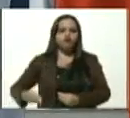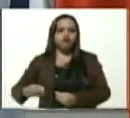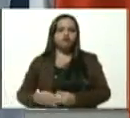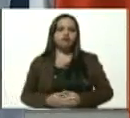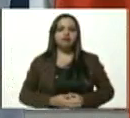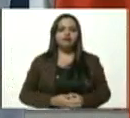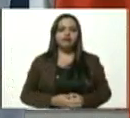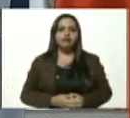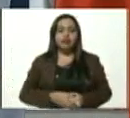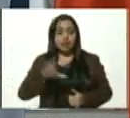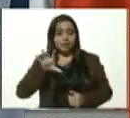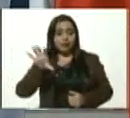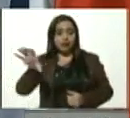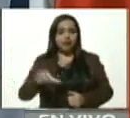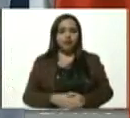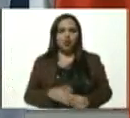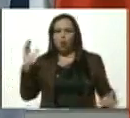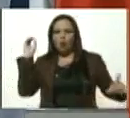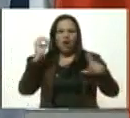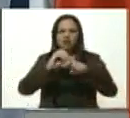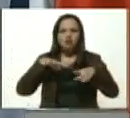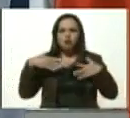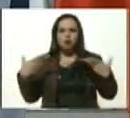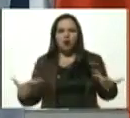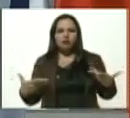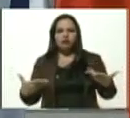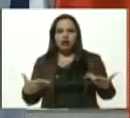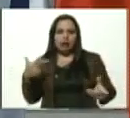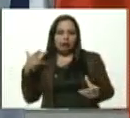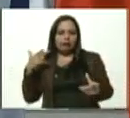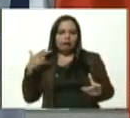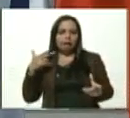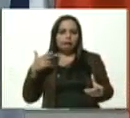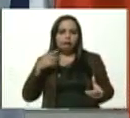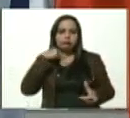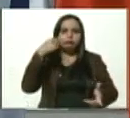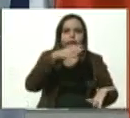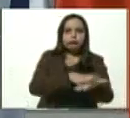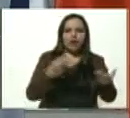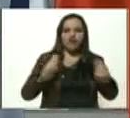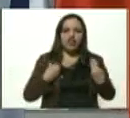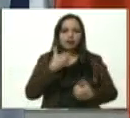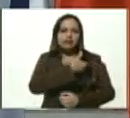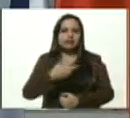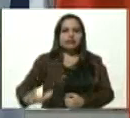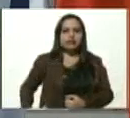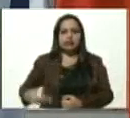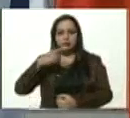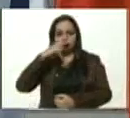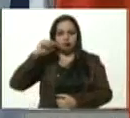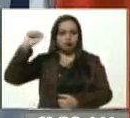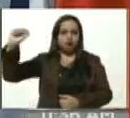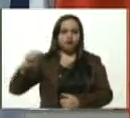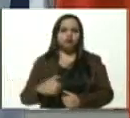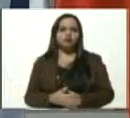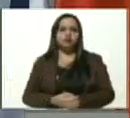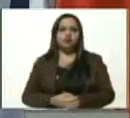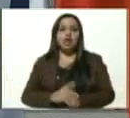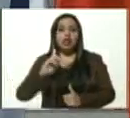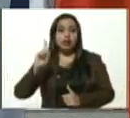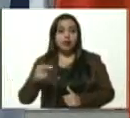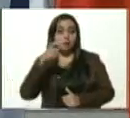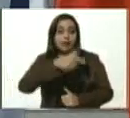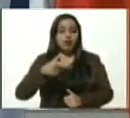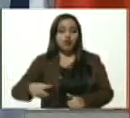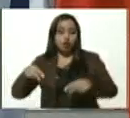y militar del país, con el objetivo de atentar contra la vida del presidente de la República y de quienes allí